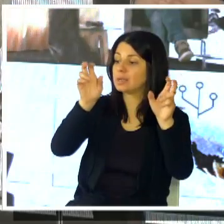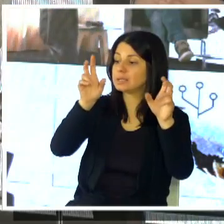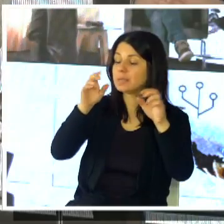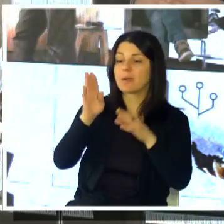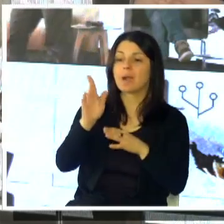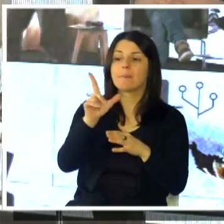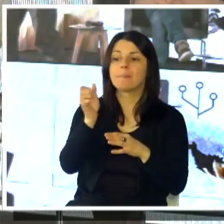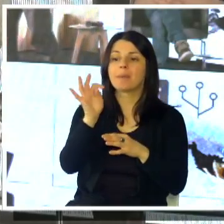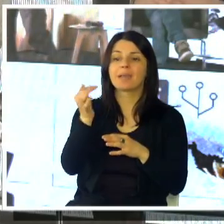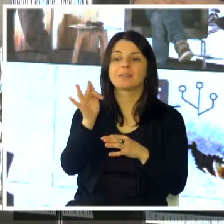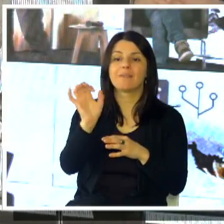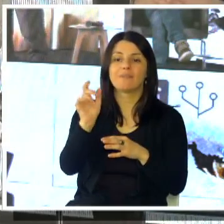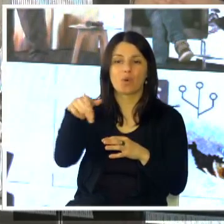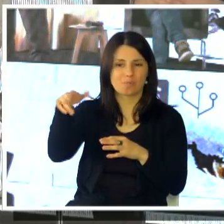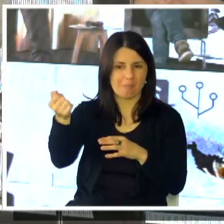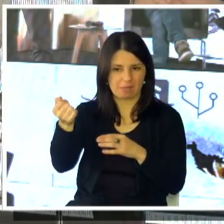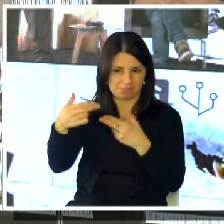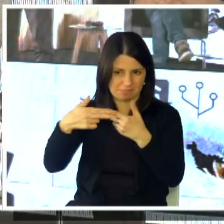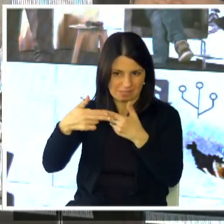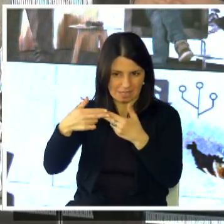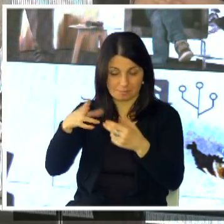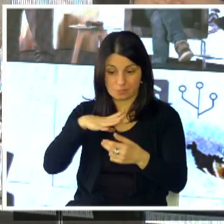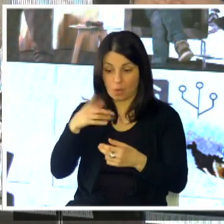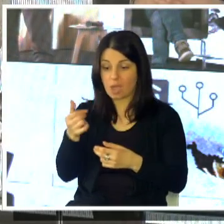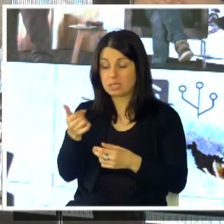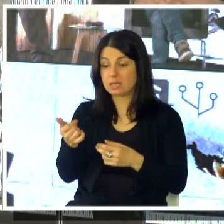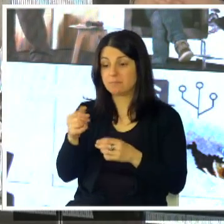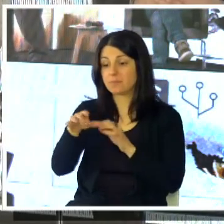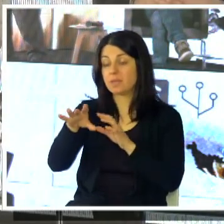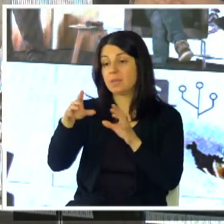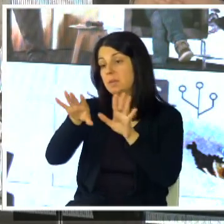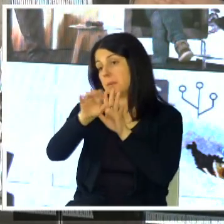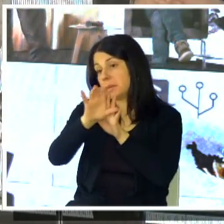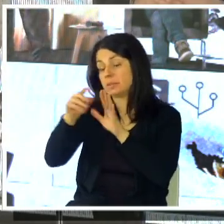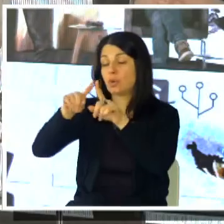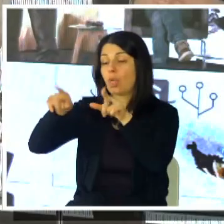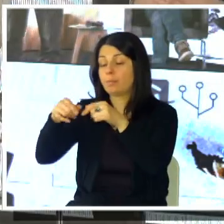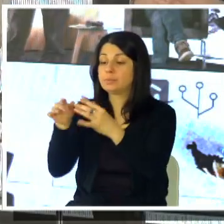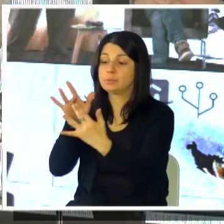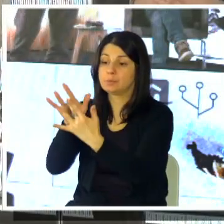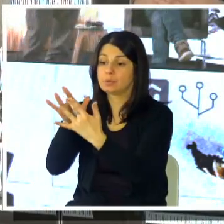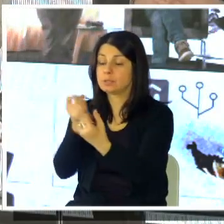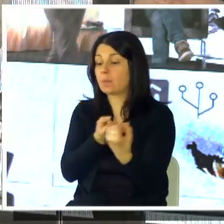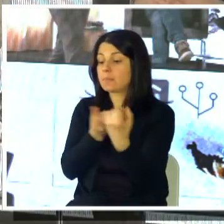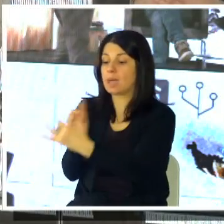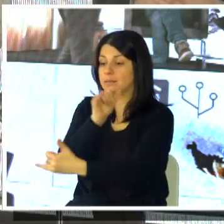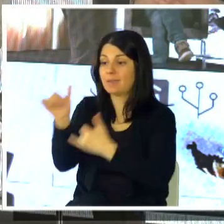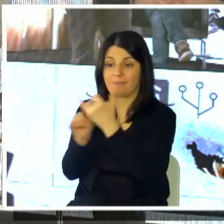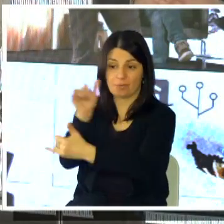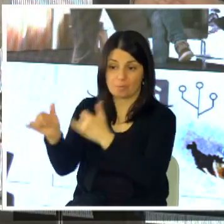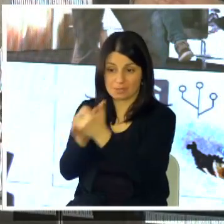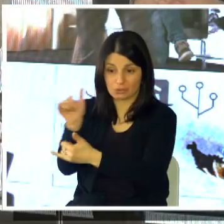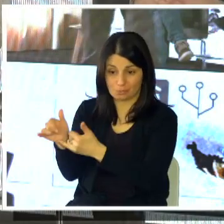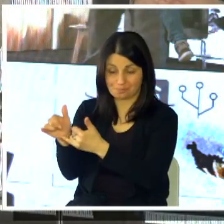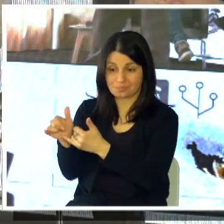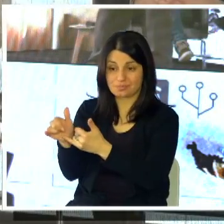plataformas. Yo tengo dispositivos conectados que envían información a través de una conexión, ya dijimos